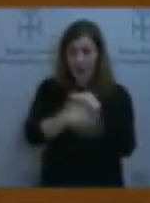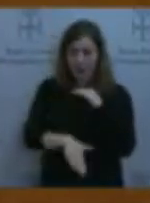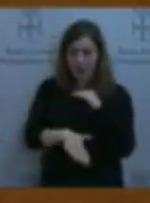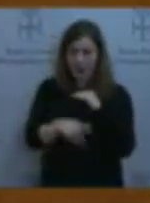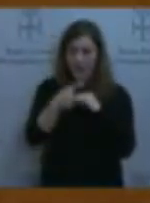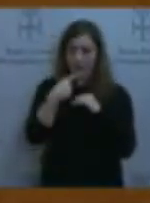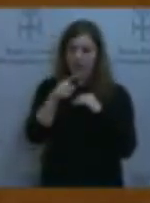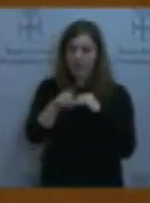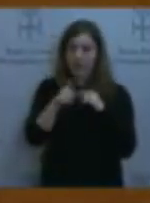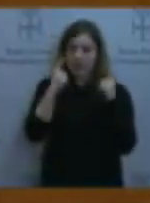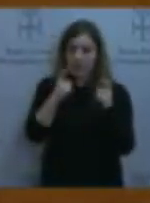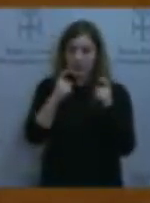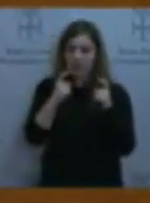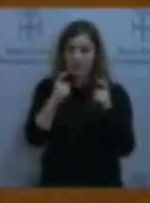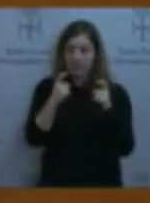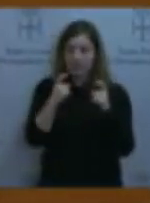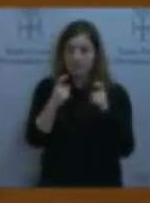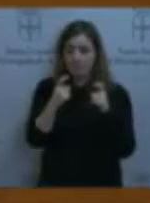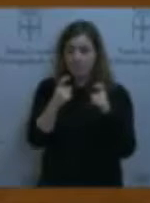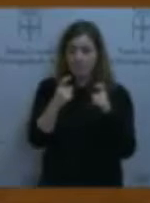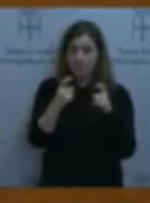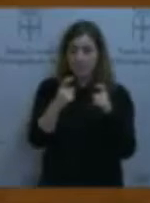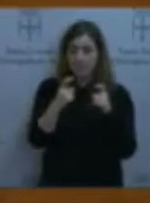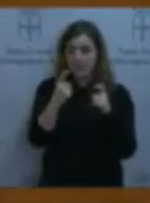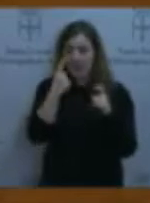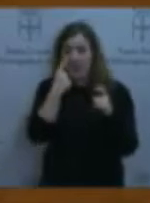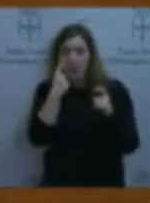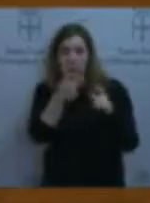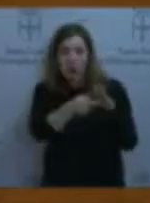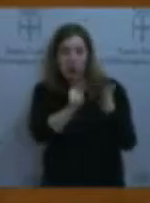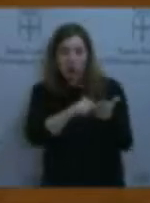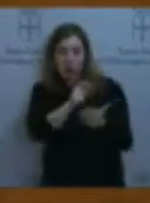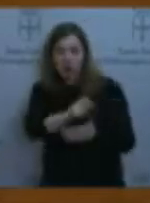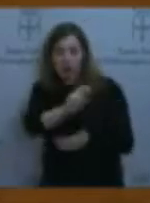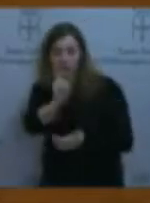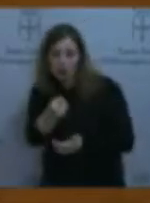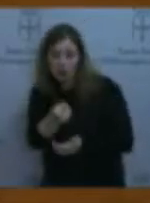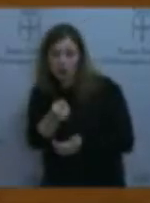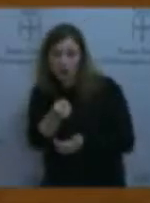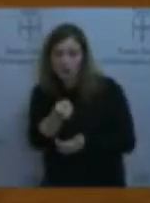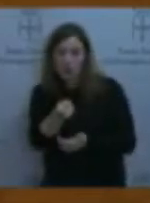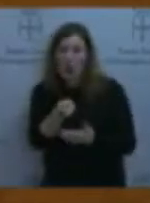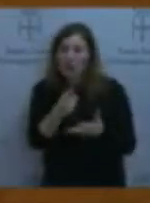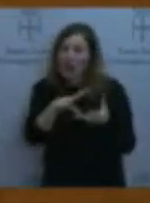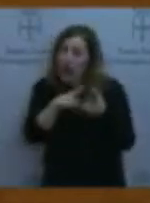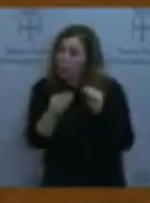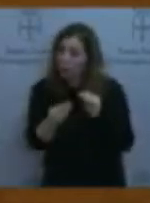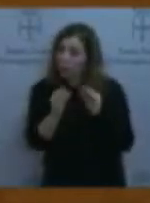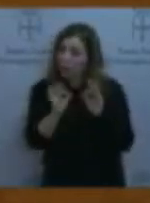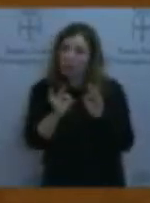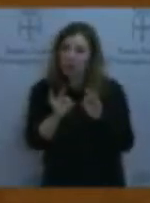¿no? Plantillas ajustadas al mínimo, teniendo en cuenta que había años